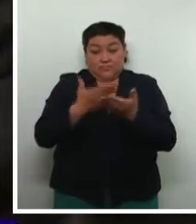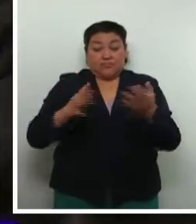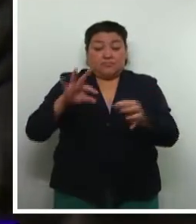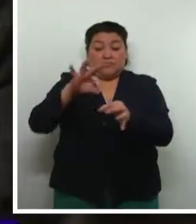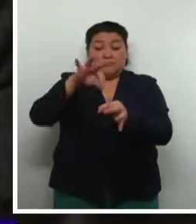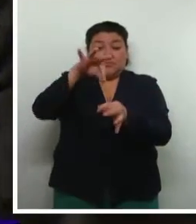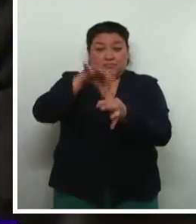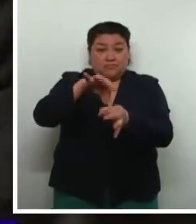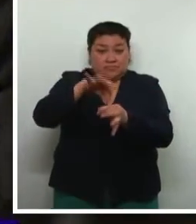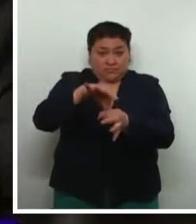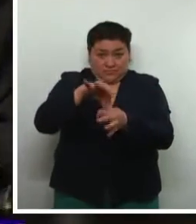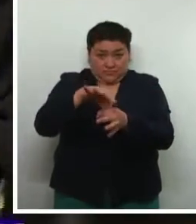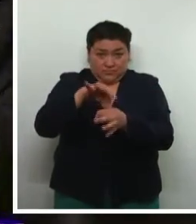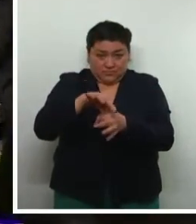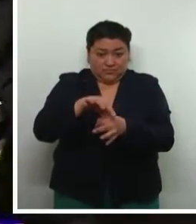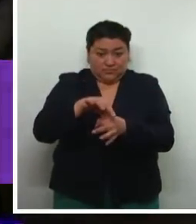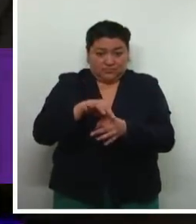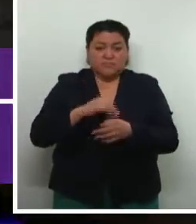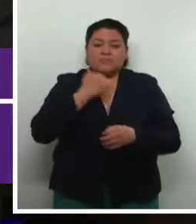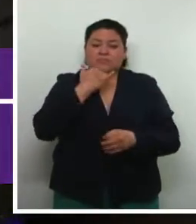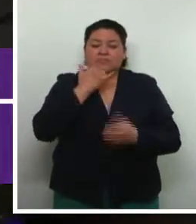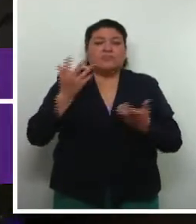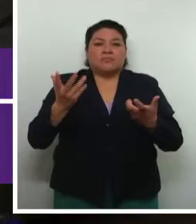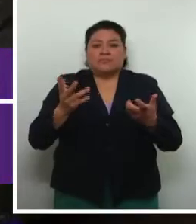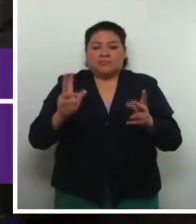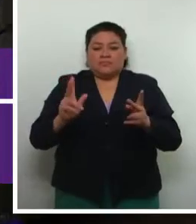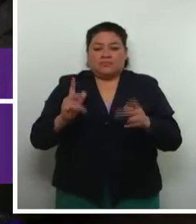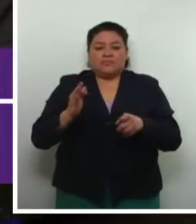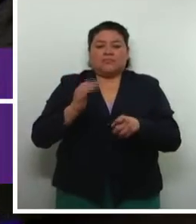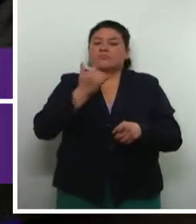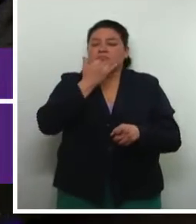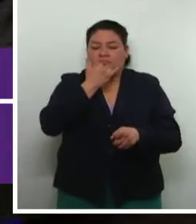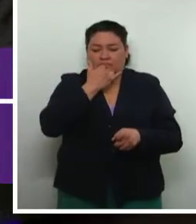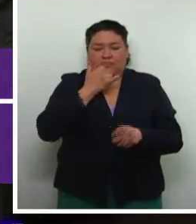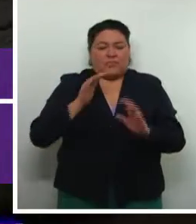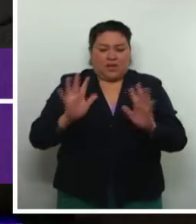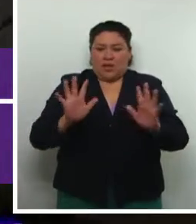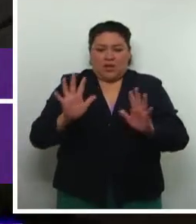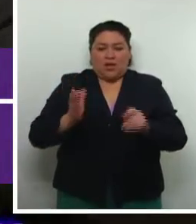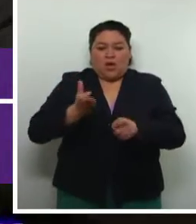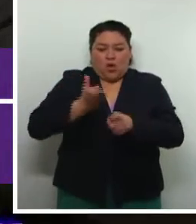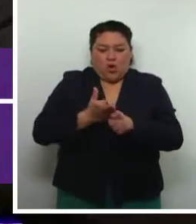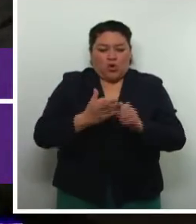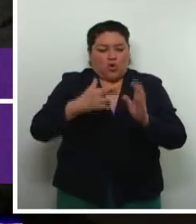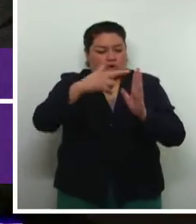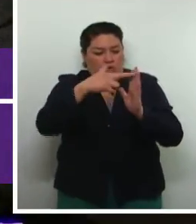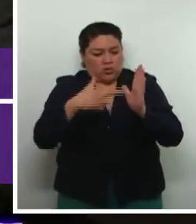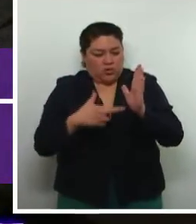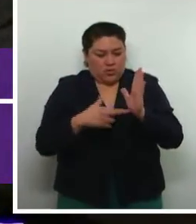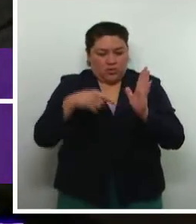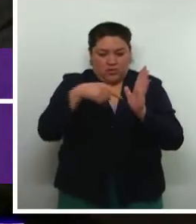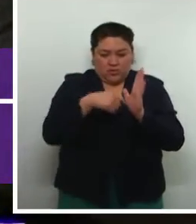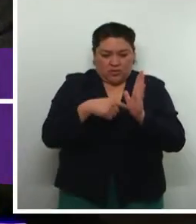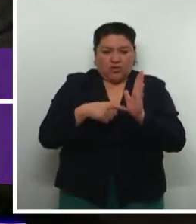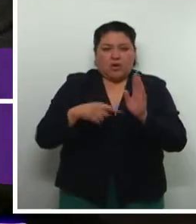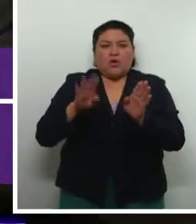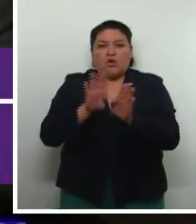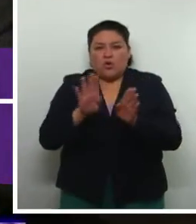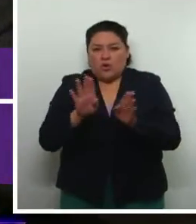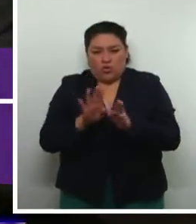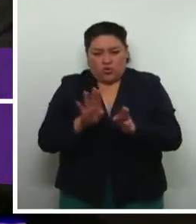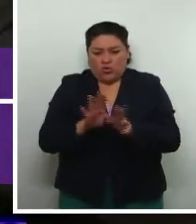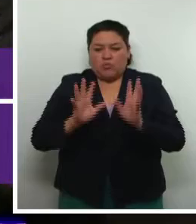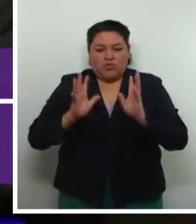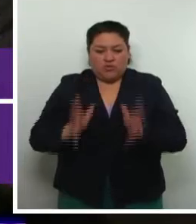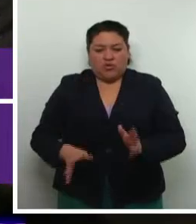la votación, de acuerdo nuestro procedimiento prácticamente todos